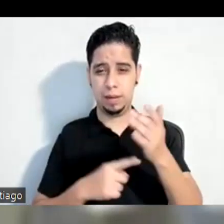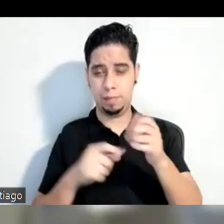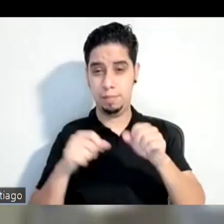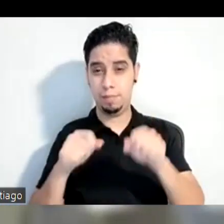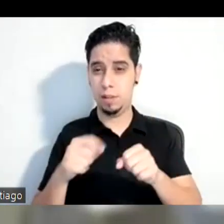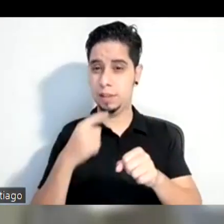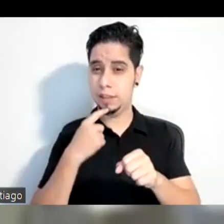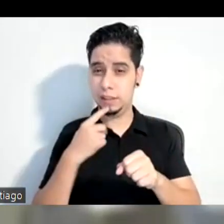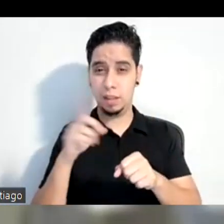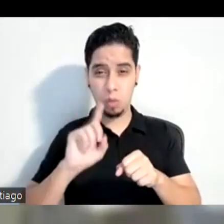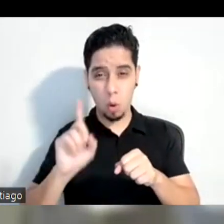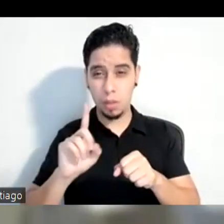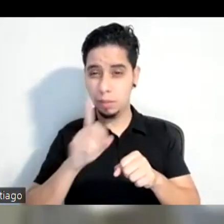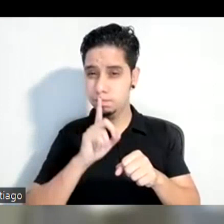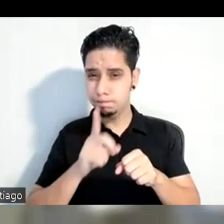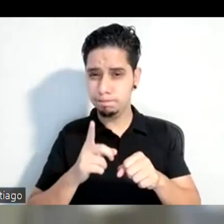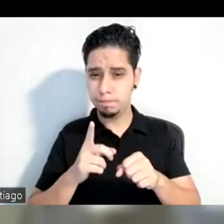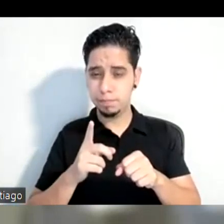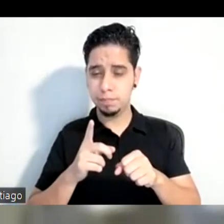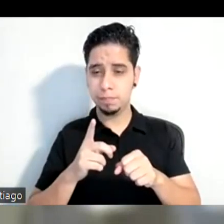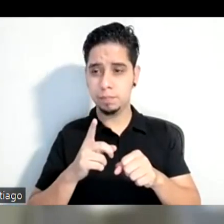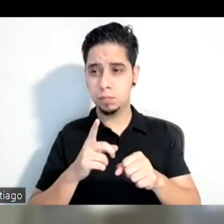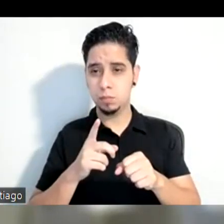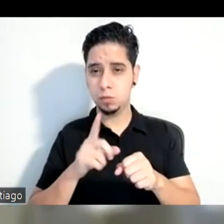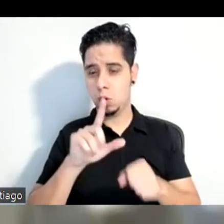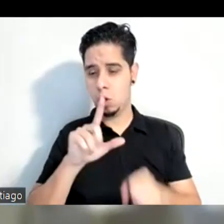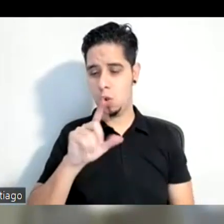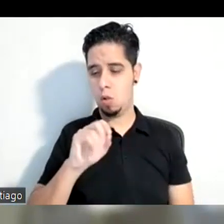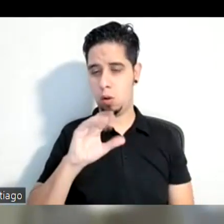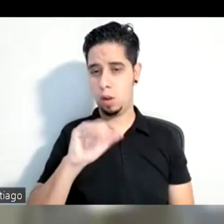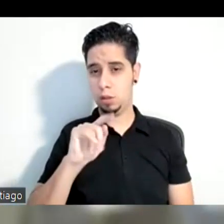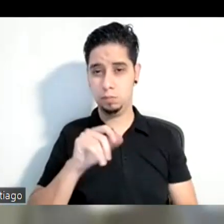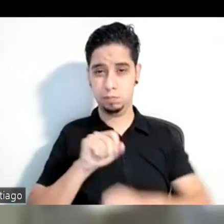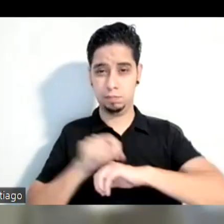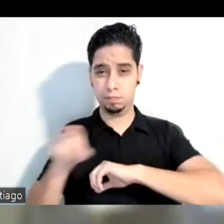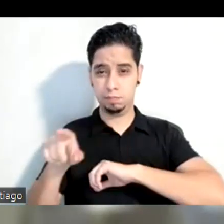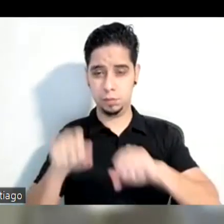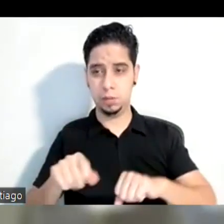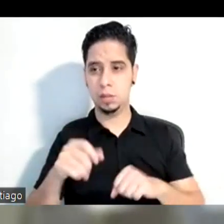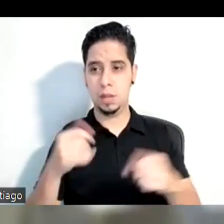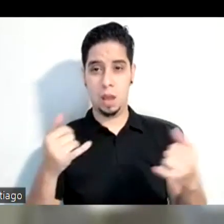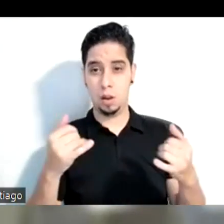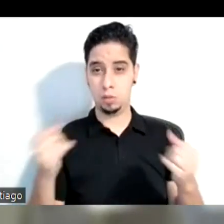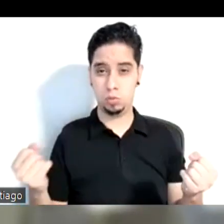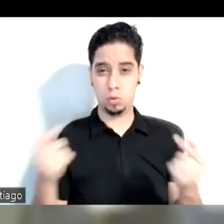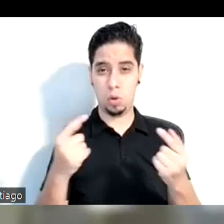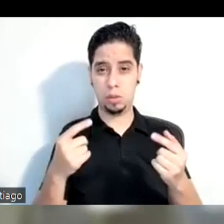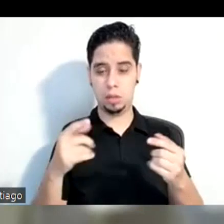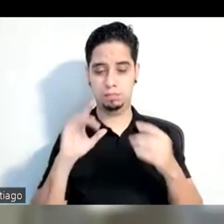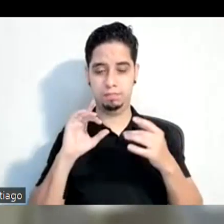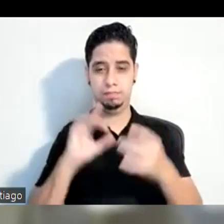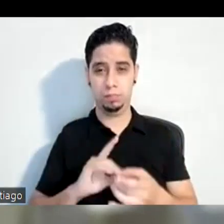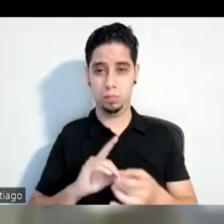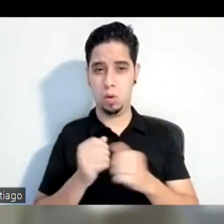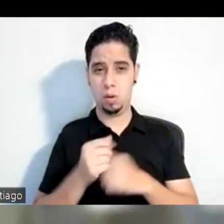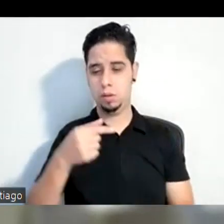la ubicación, ¿verdad? Enviar la ubicación directamente. Hoy en día sí, porque están conectados a sistemas de GPS. Exacto. Y por